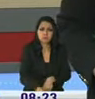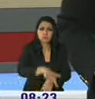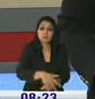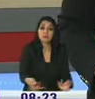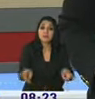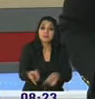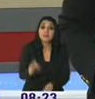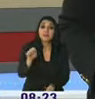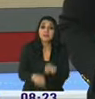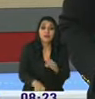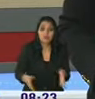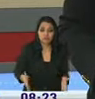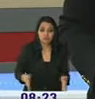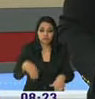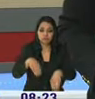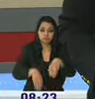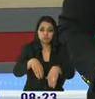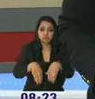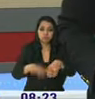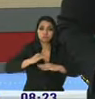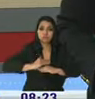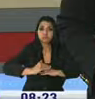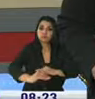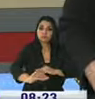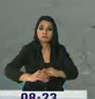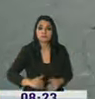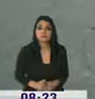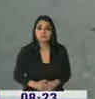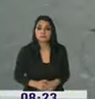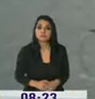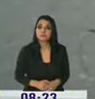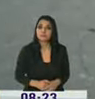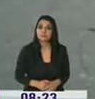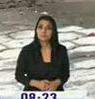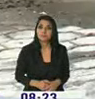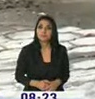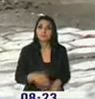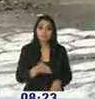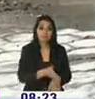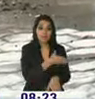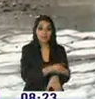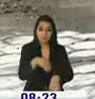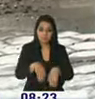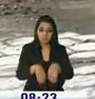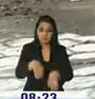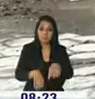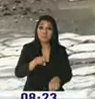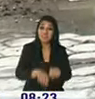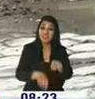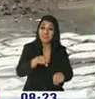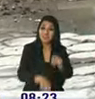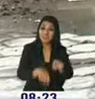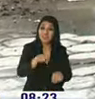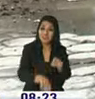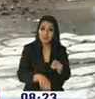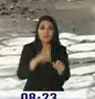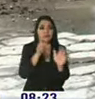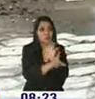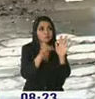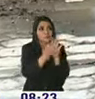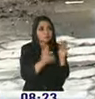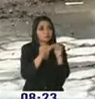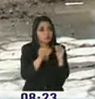el daño del adoquinado de esta calle. Los reportes del daño del adoquín y la fuga de agua se realizan cada vez con